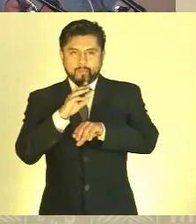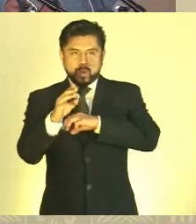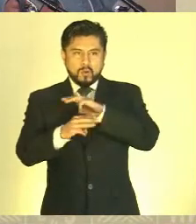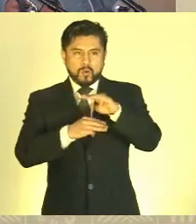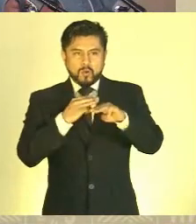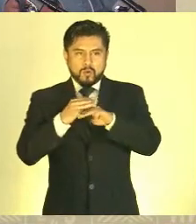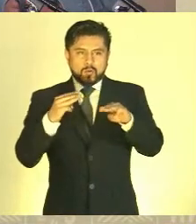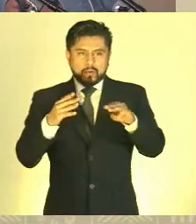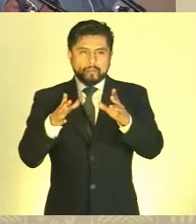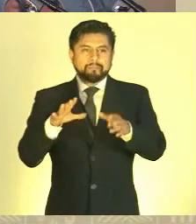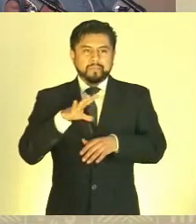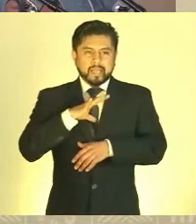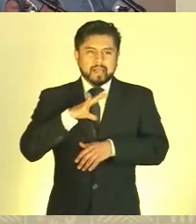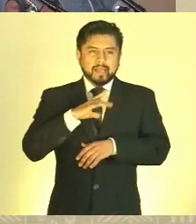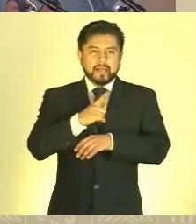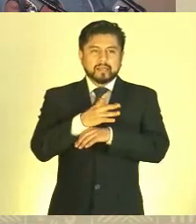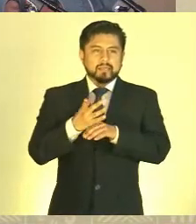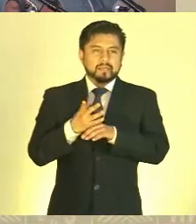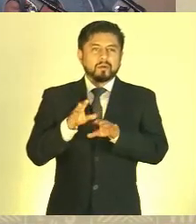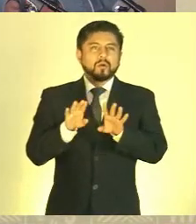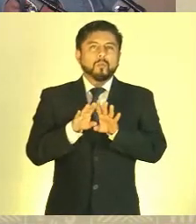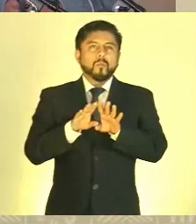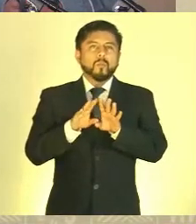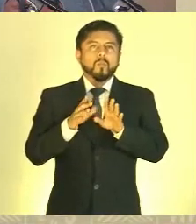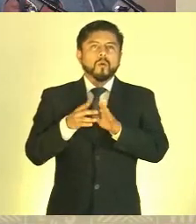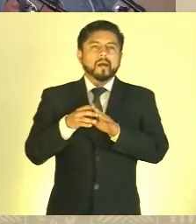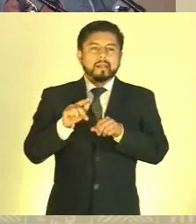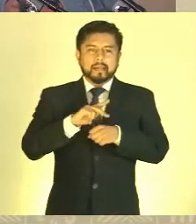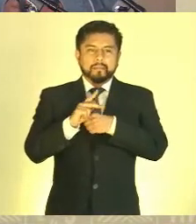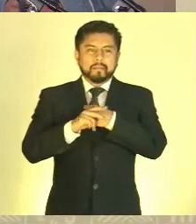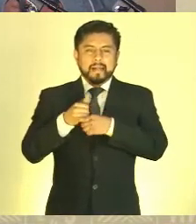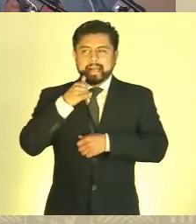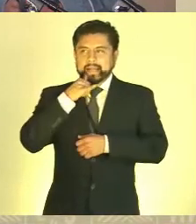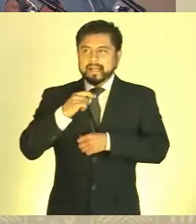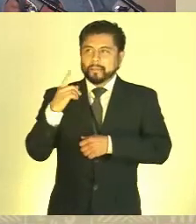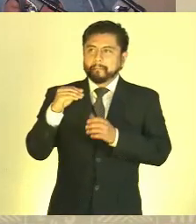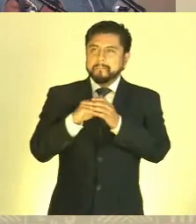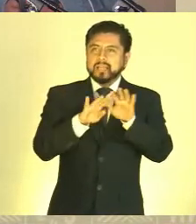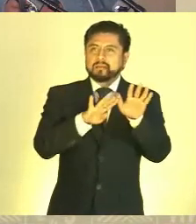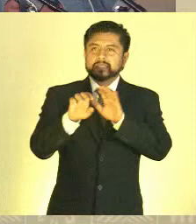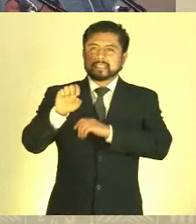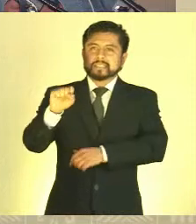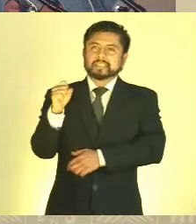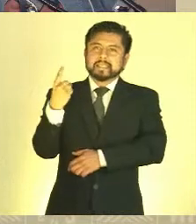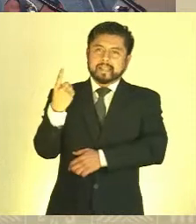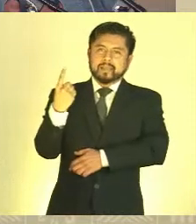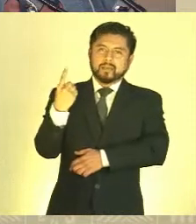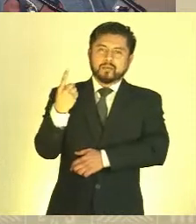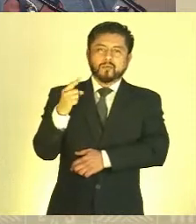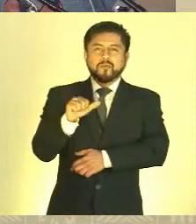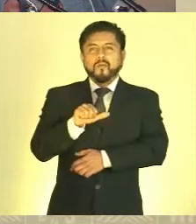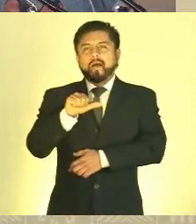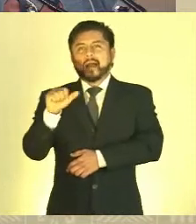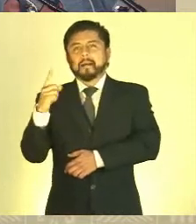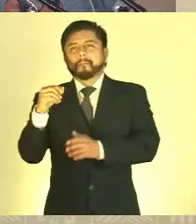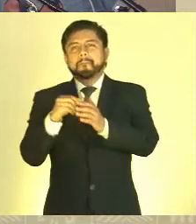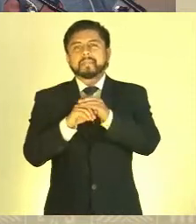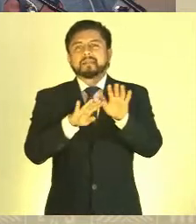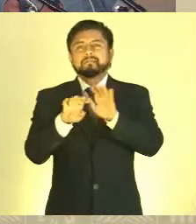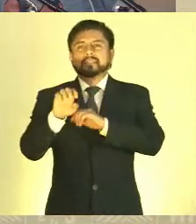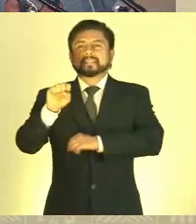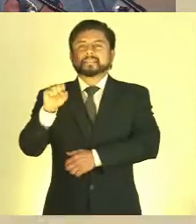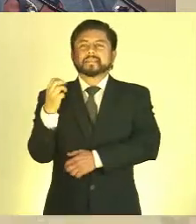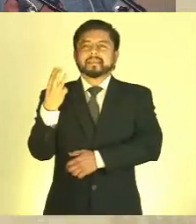hay un punto de la historia de Italia entre 1961 y 63, donde